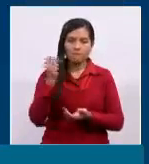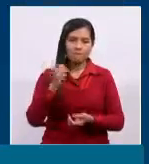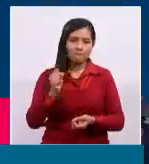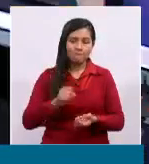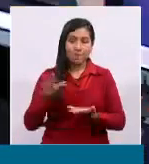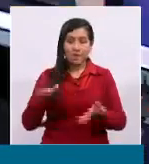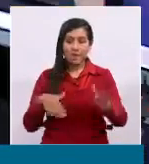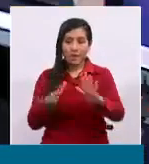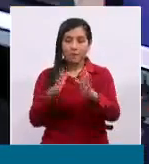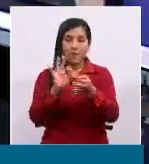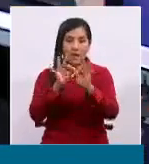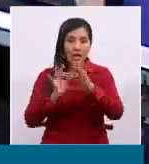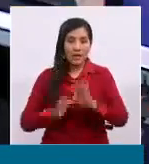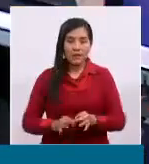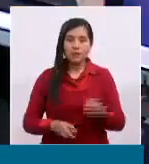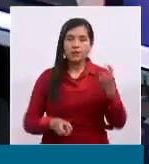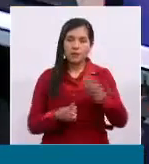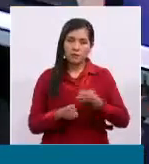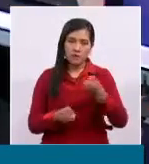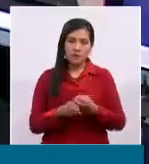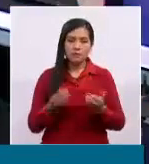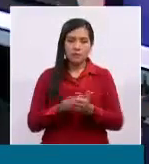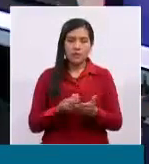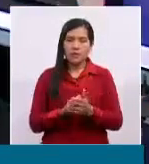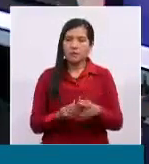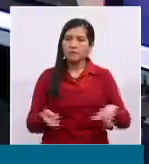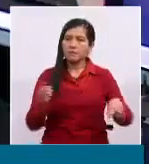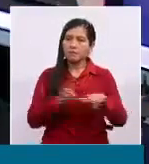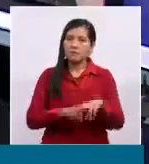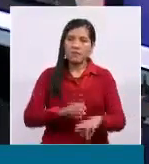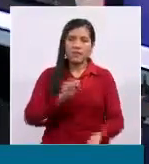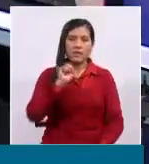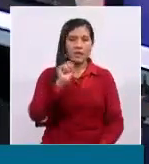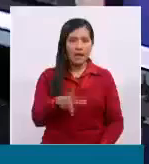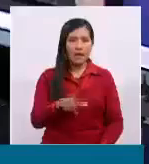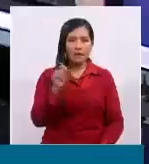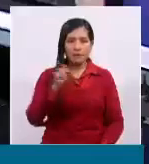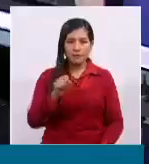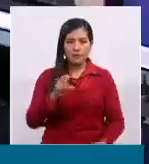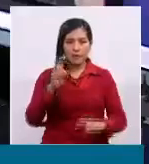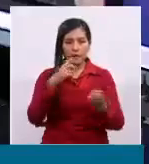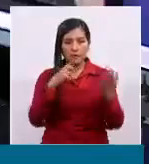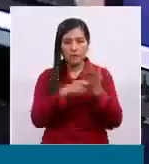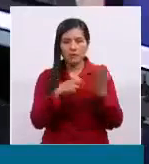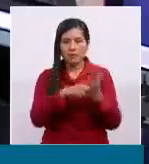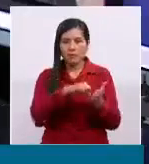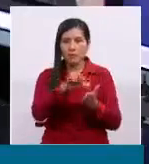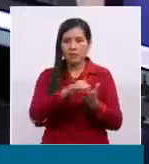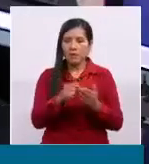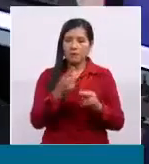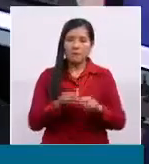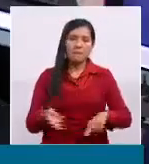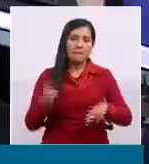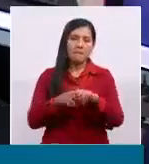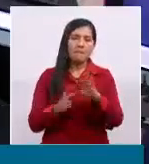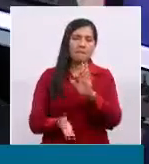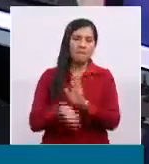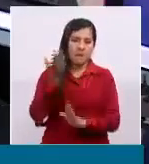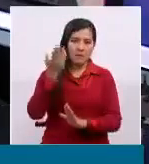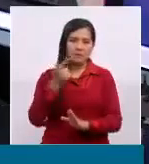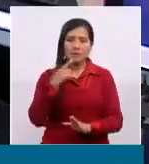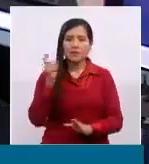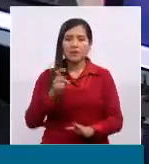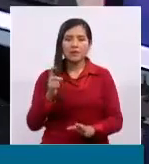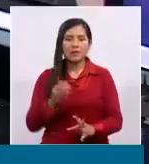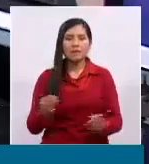una carretera está por encima de lo que se recauda en peajes, tengo entendido, que se necesita